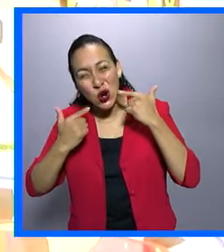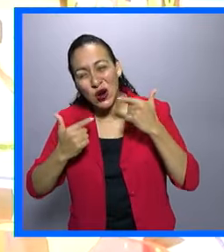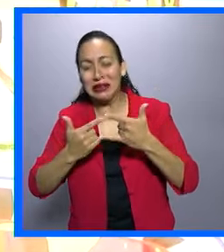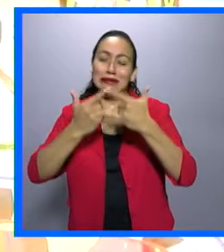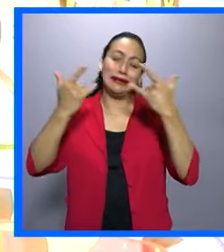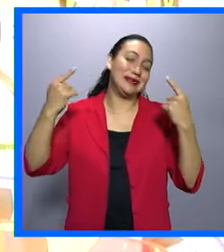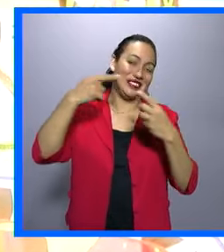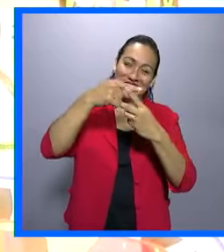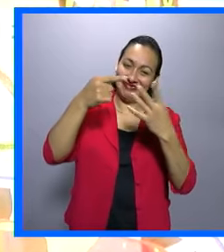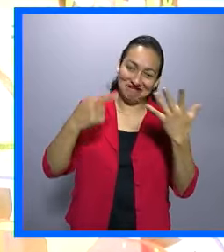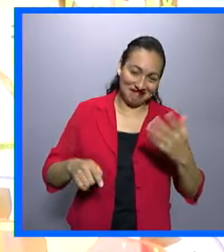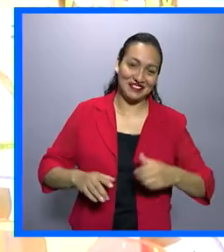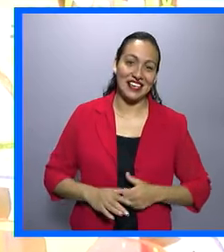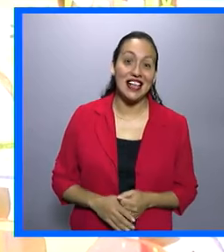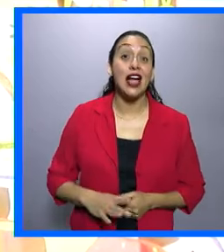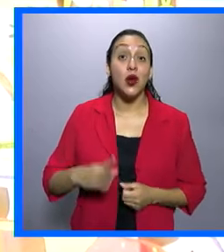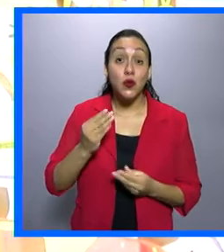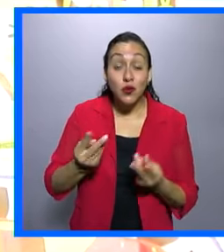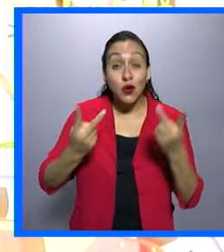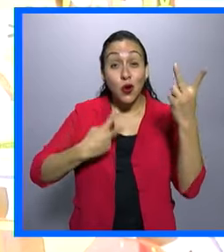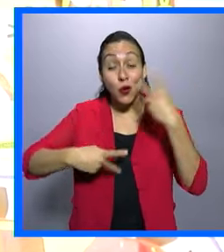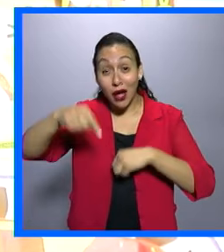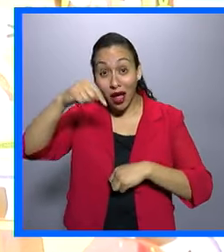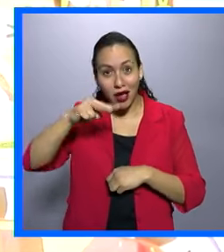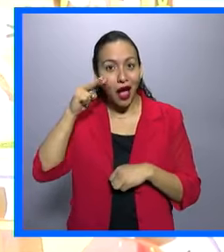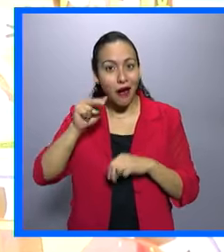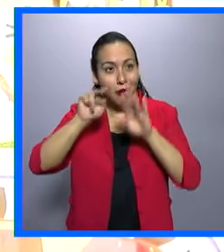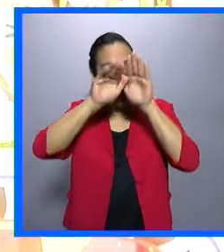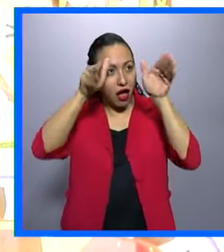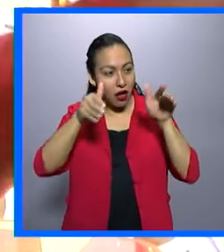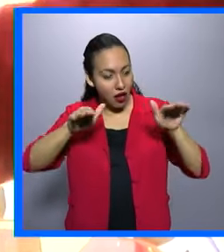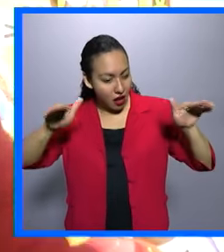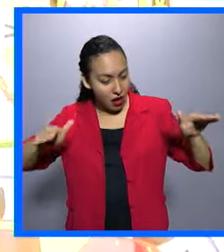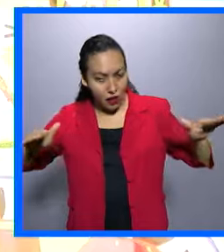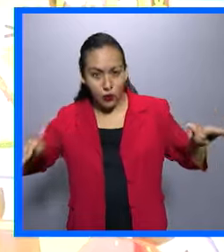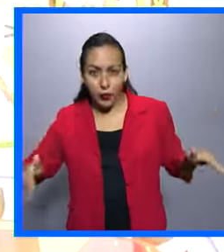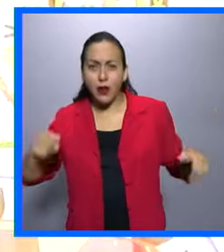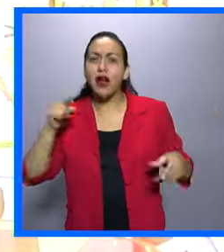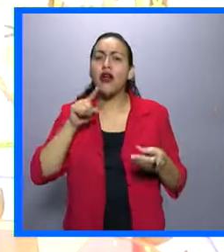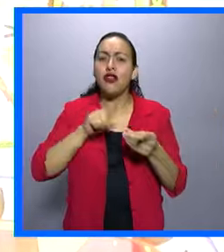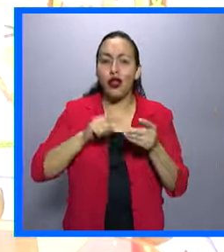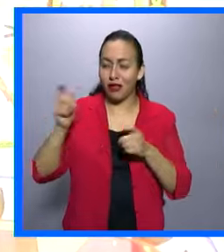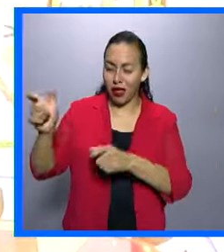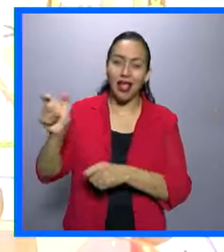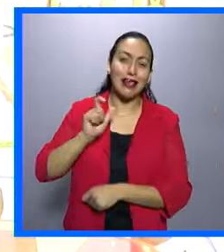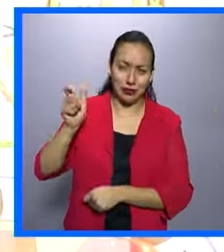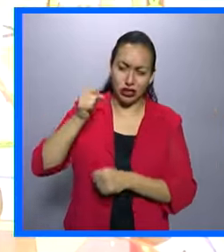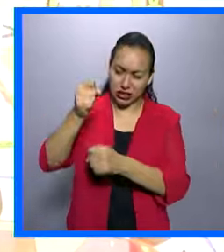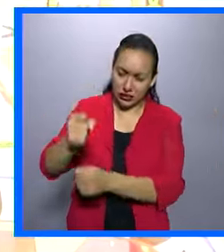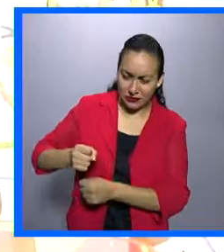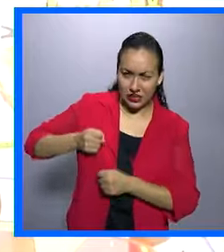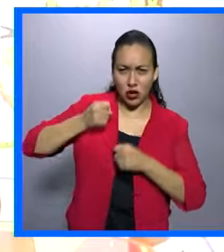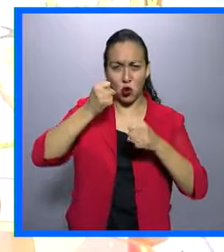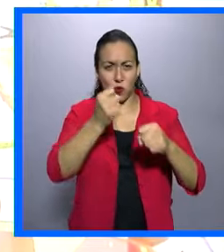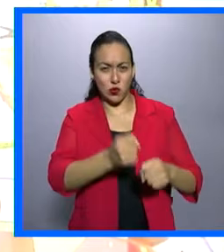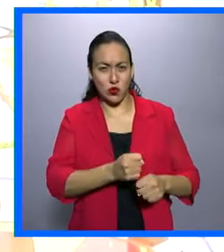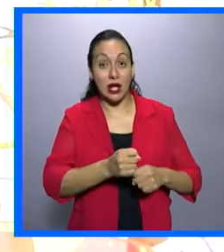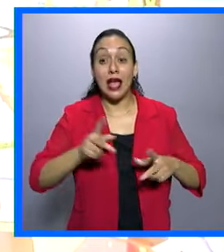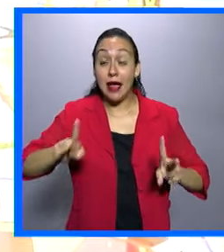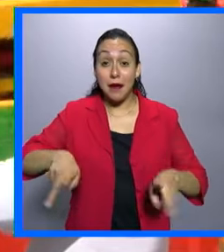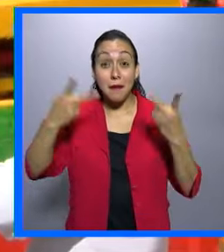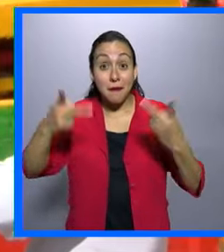hay varias puestas, aparte de que vienen a disfrutar lo que es la ofrenda que se hace en el centro de Xochimilco y igualmente la vendimia